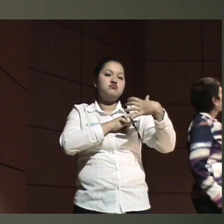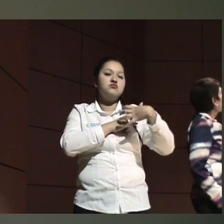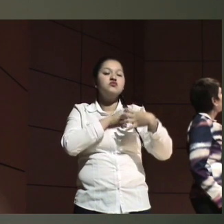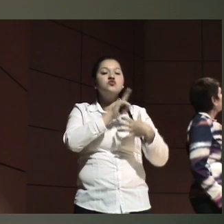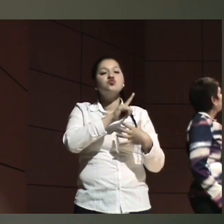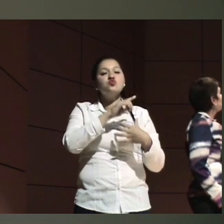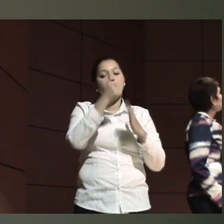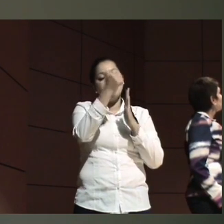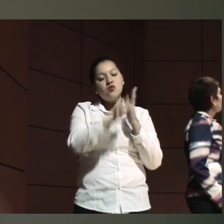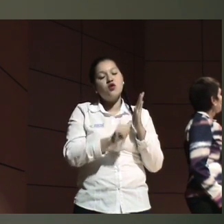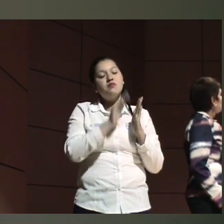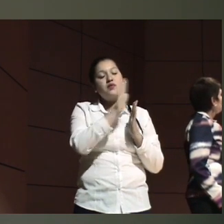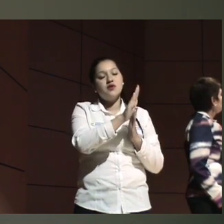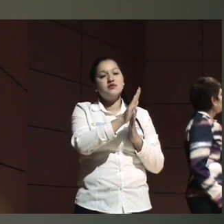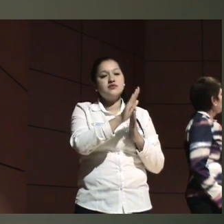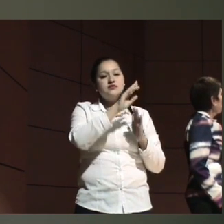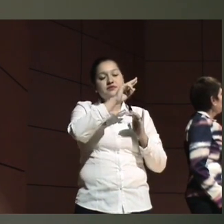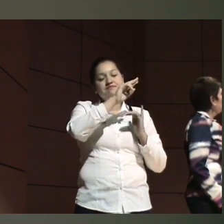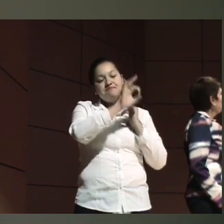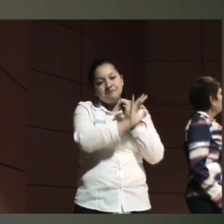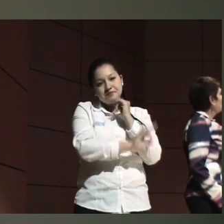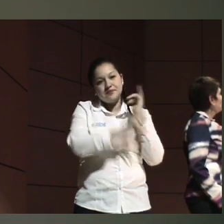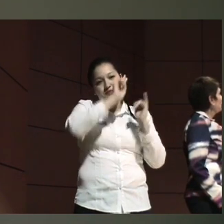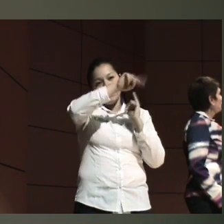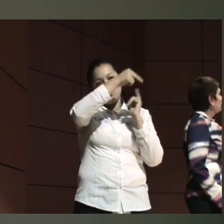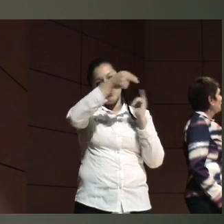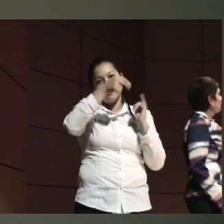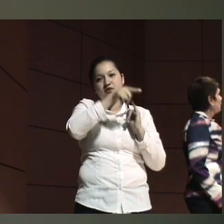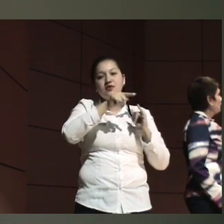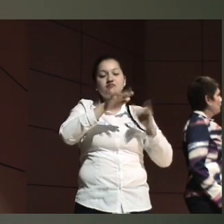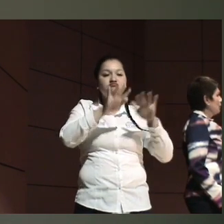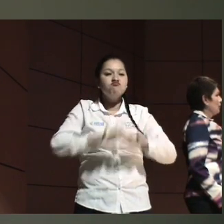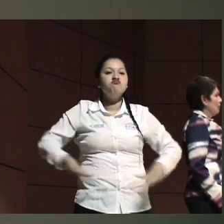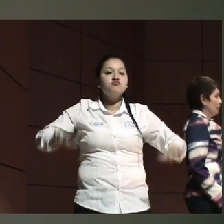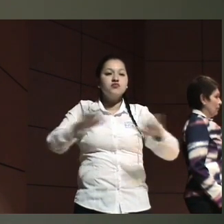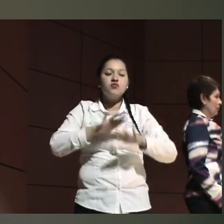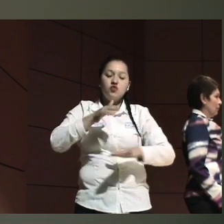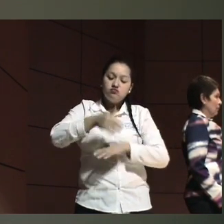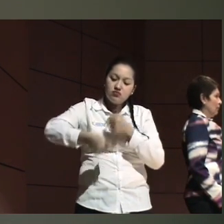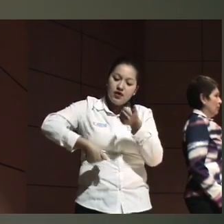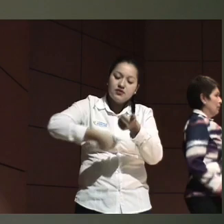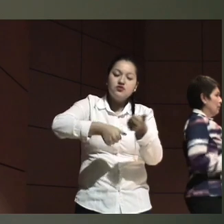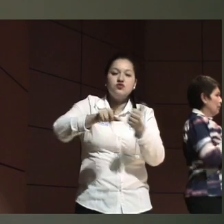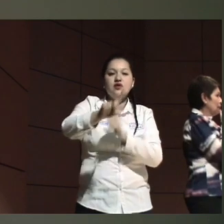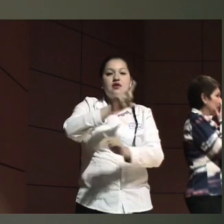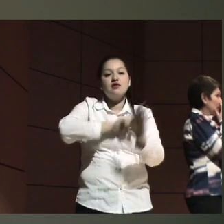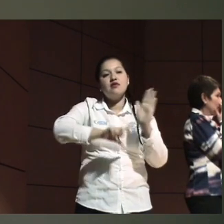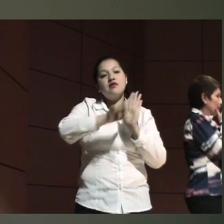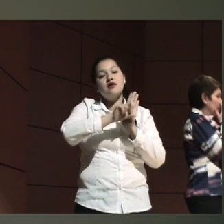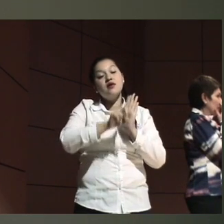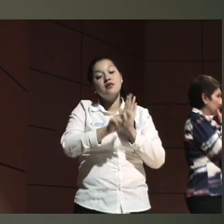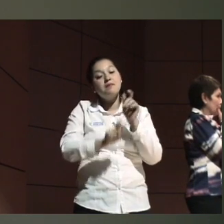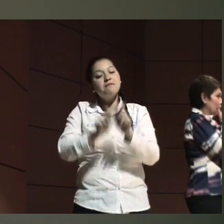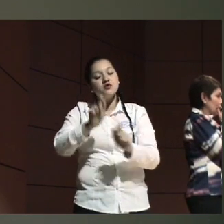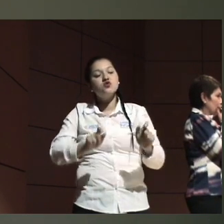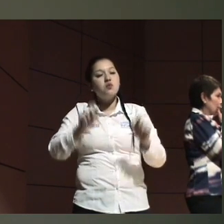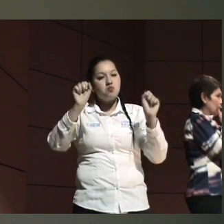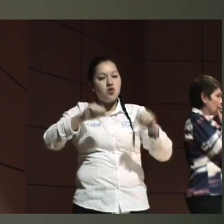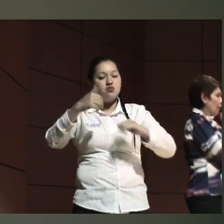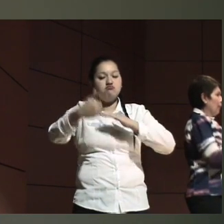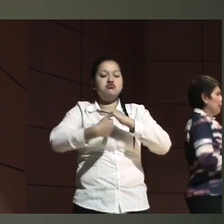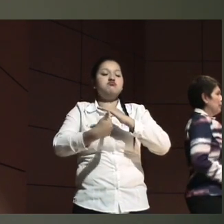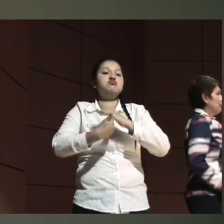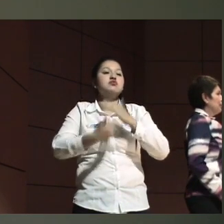y forense en el campo de esa asesoría legal o de la posibilidad de que personas accedan a la